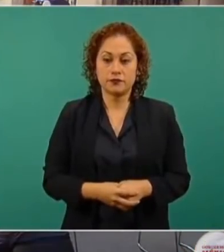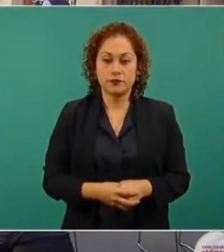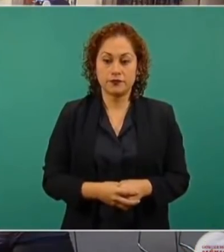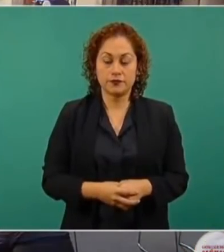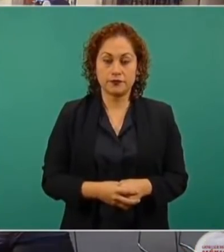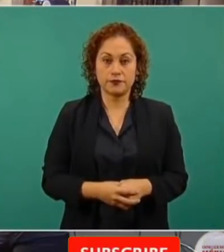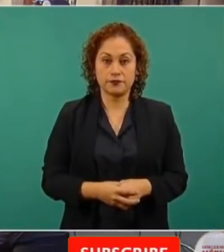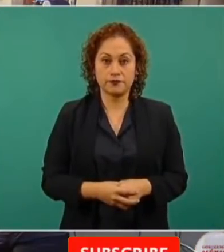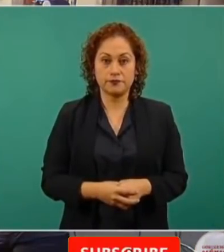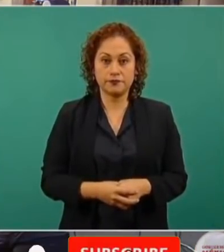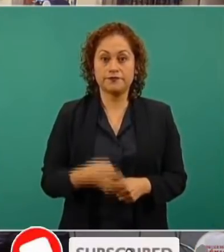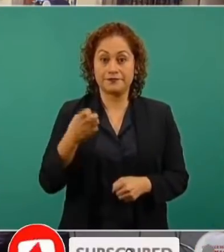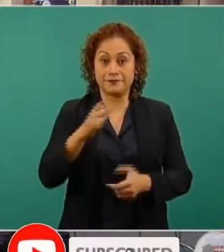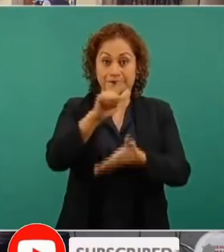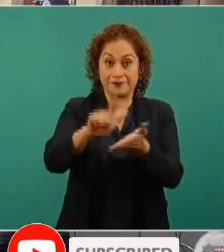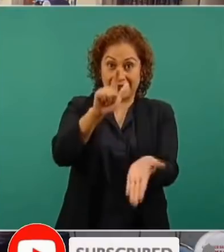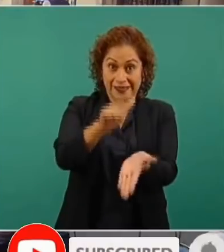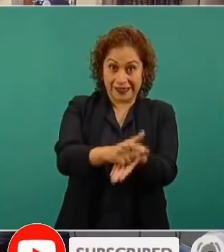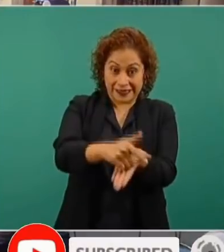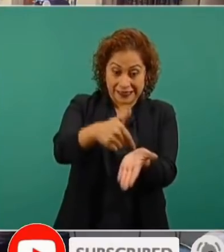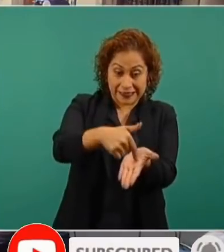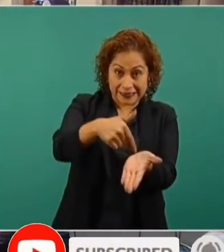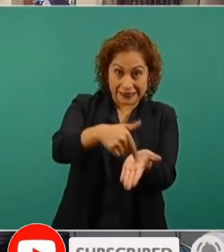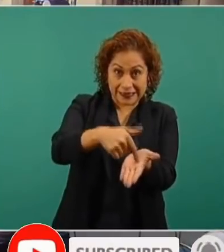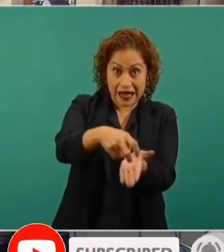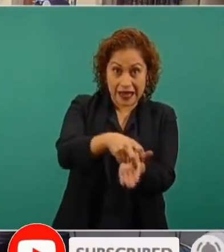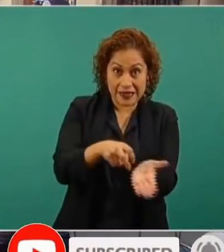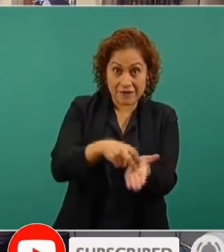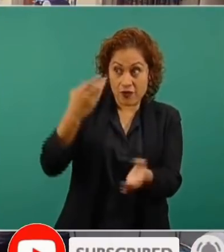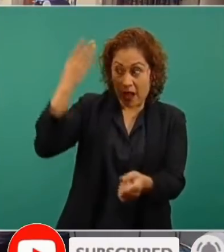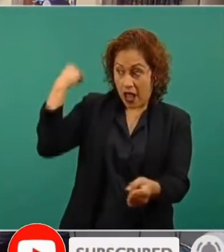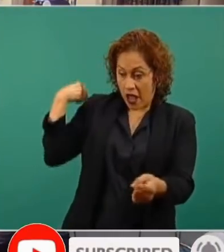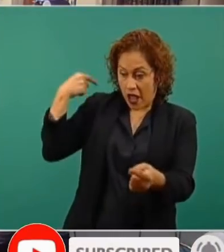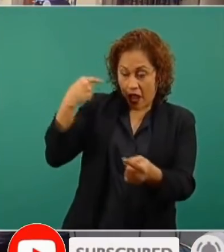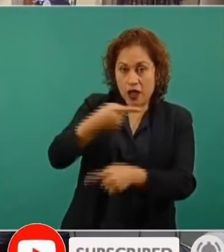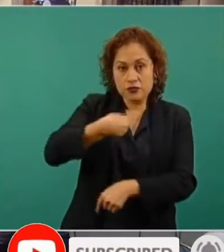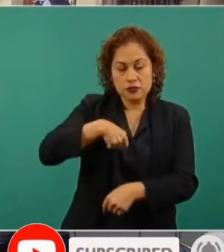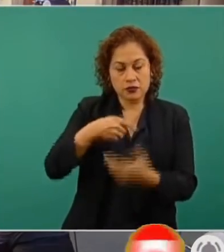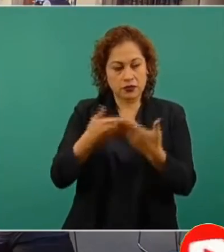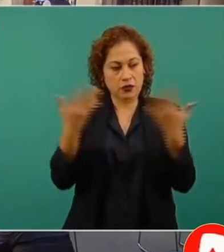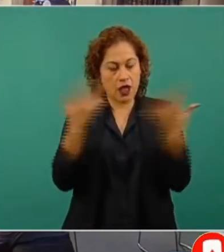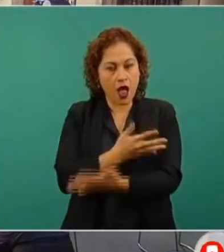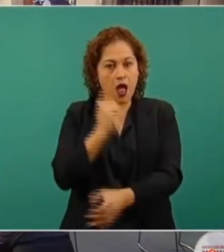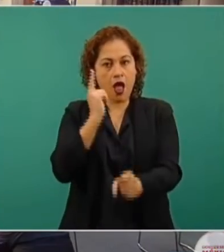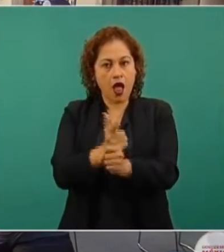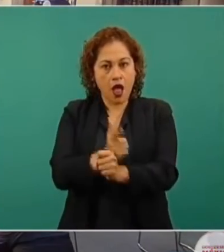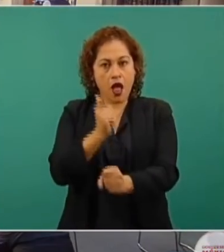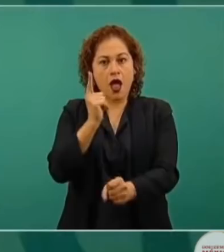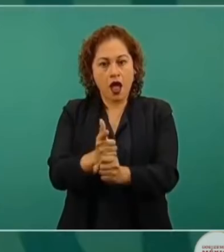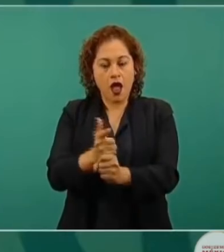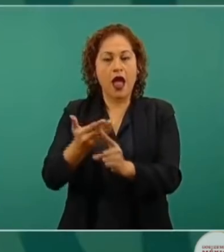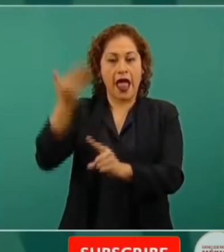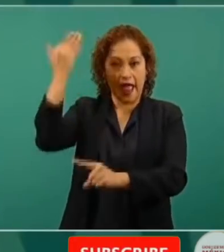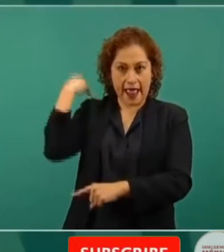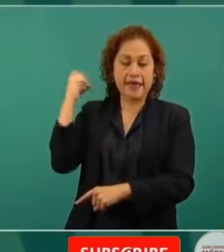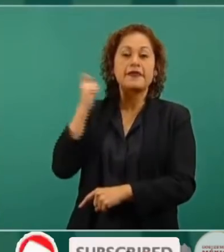La serie de reformas regresivas que estamos descubriendo a la ley desde la época de Salinas